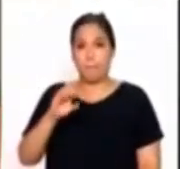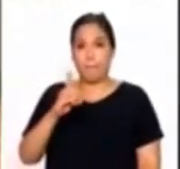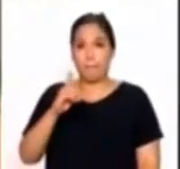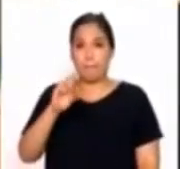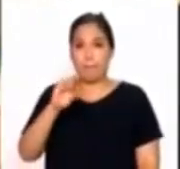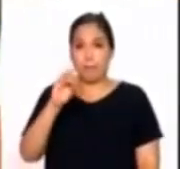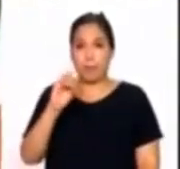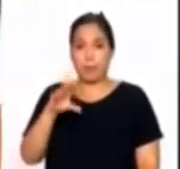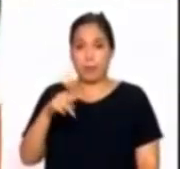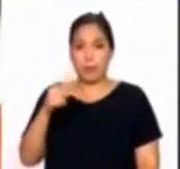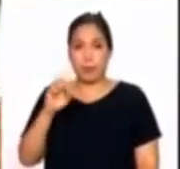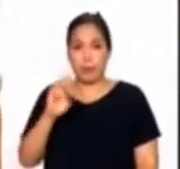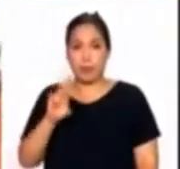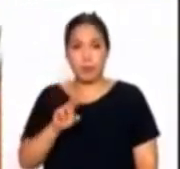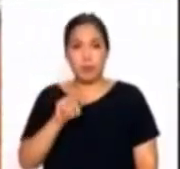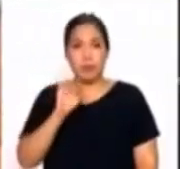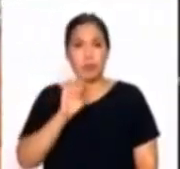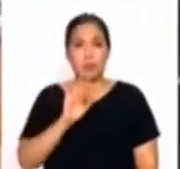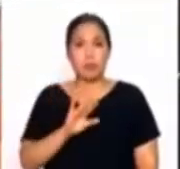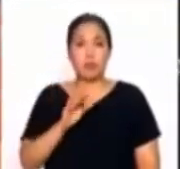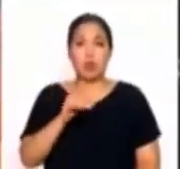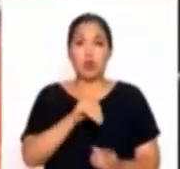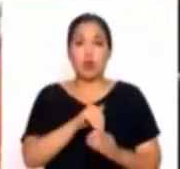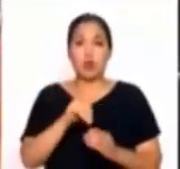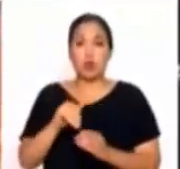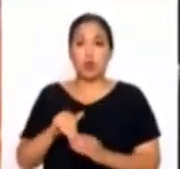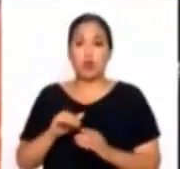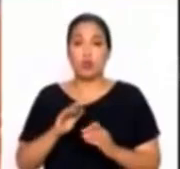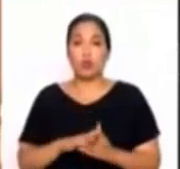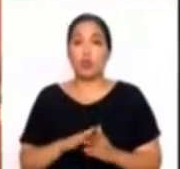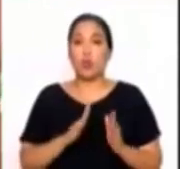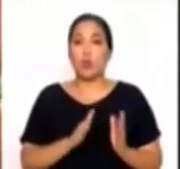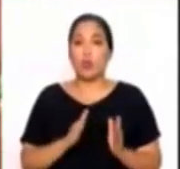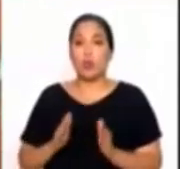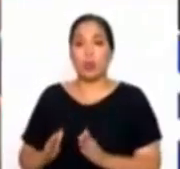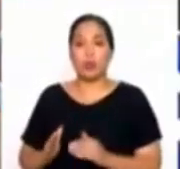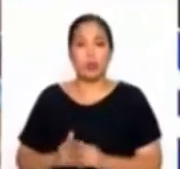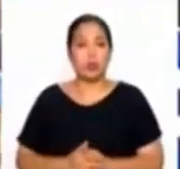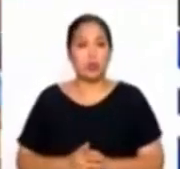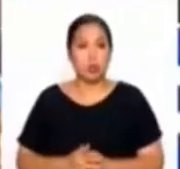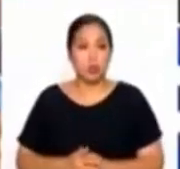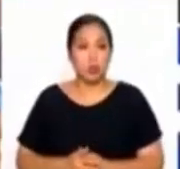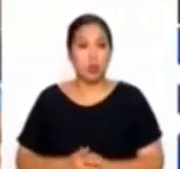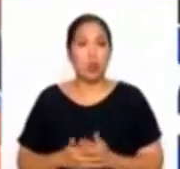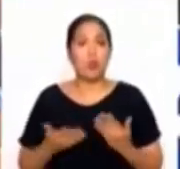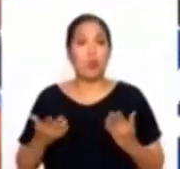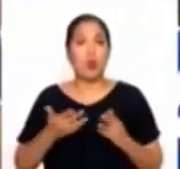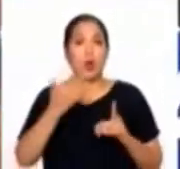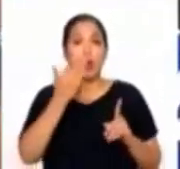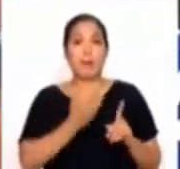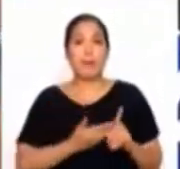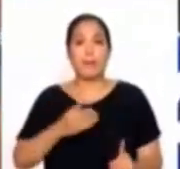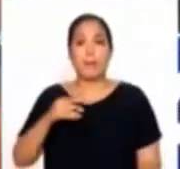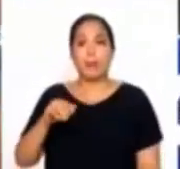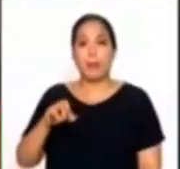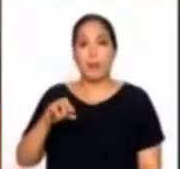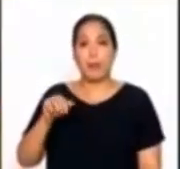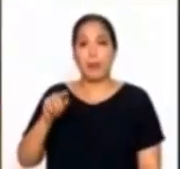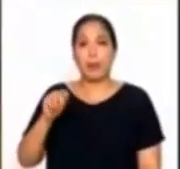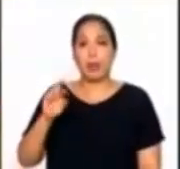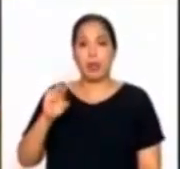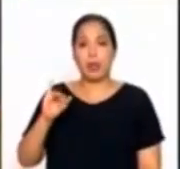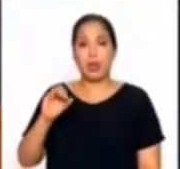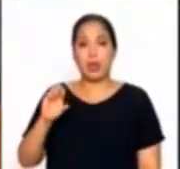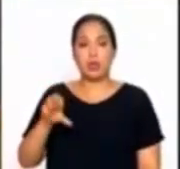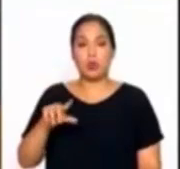pronunció sobre su cuestionada participación en la votación del proceso de demanda competencial interpuesta por Patricia Benavides